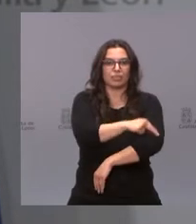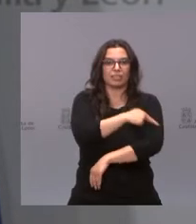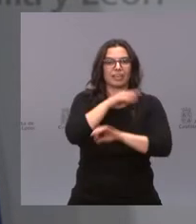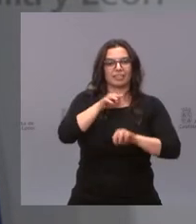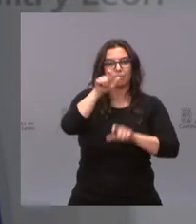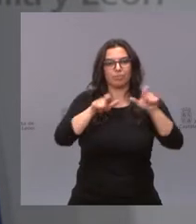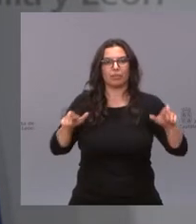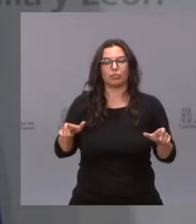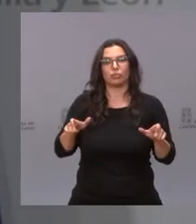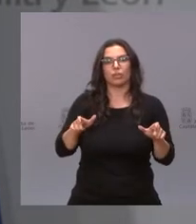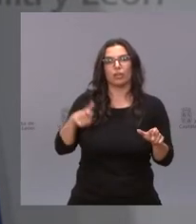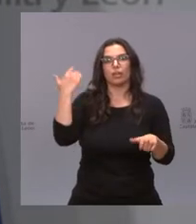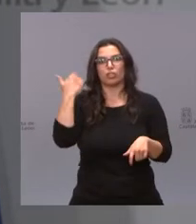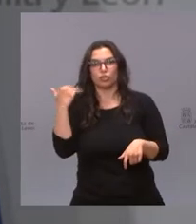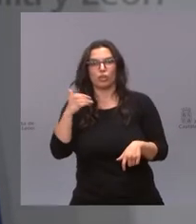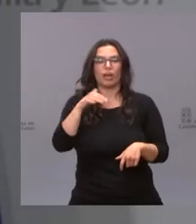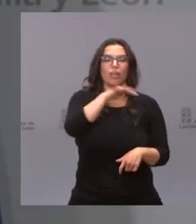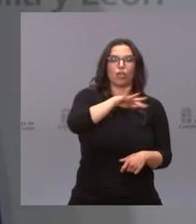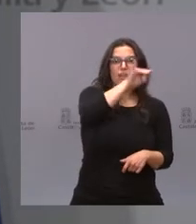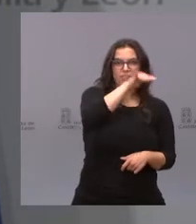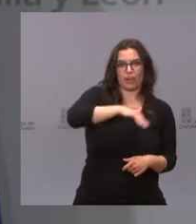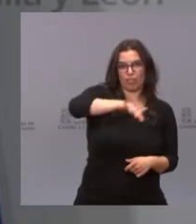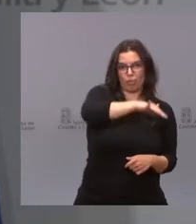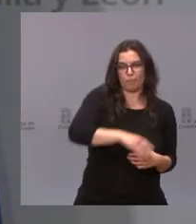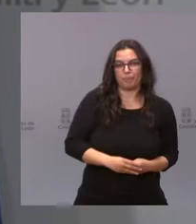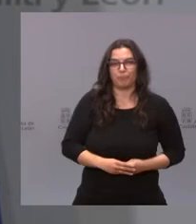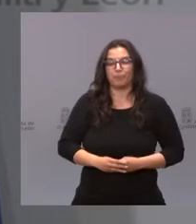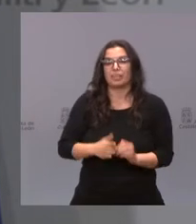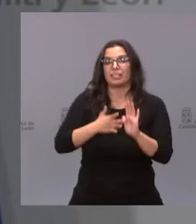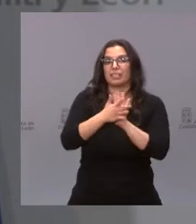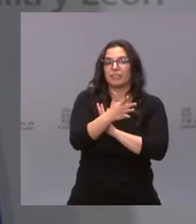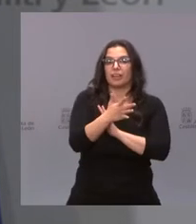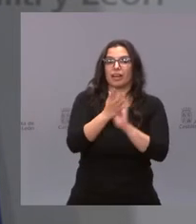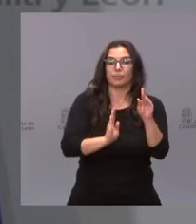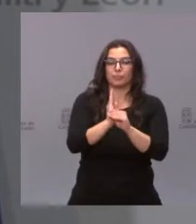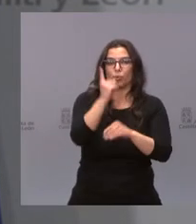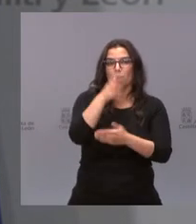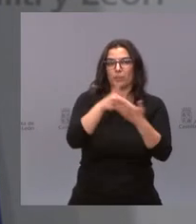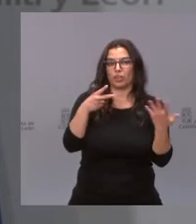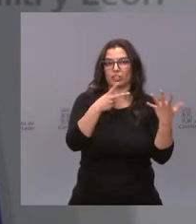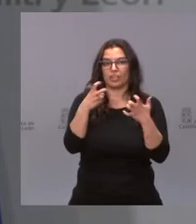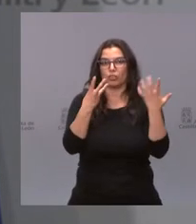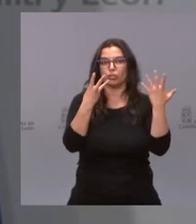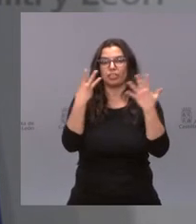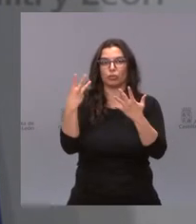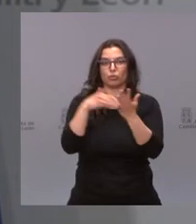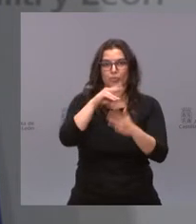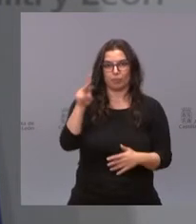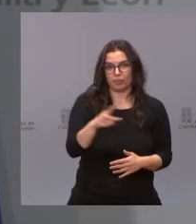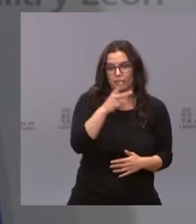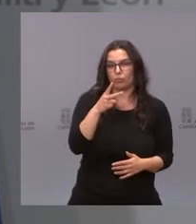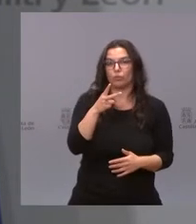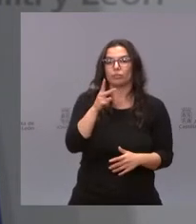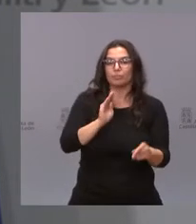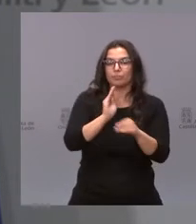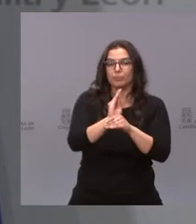ciudadanos en Soria y El Bierzo. Se trata de una inversión de 1.788.000 euros que se va a